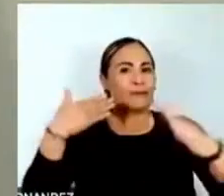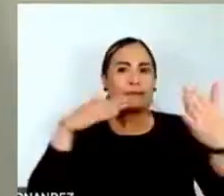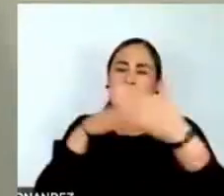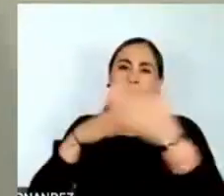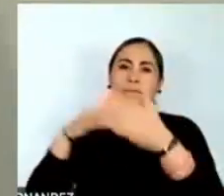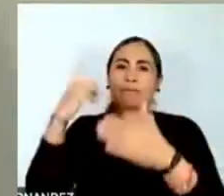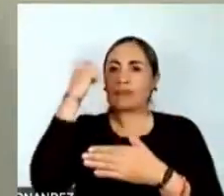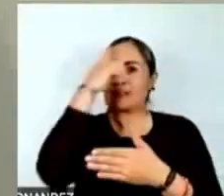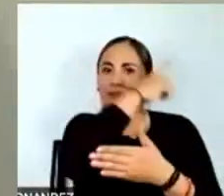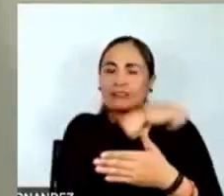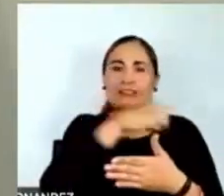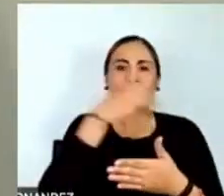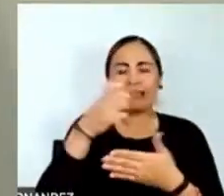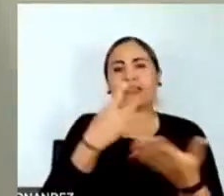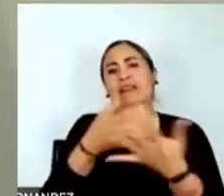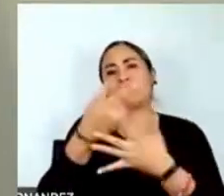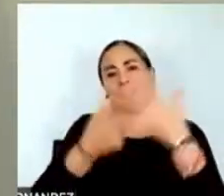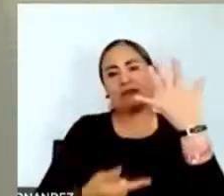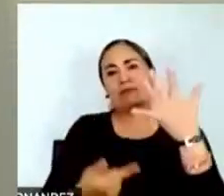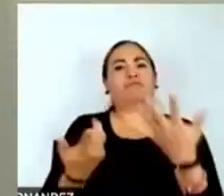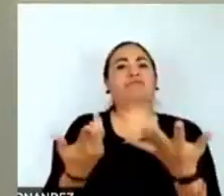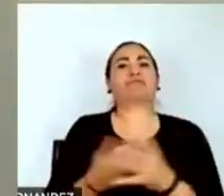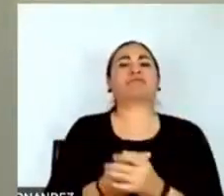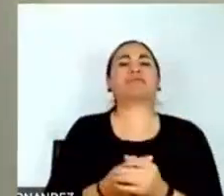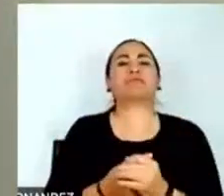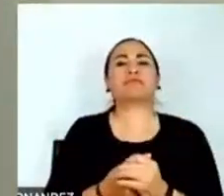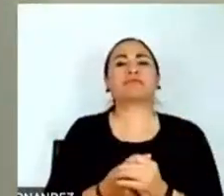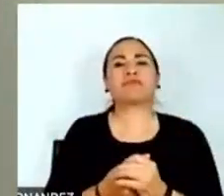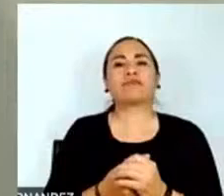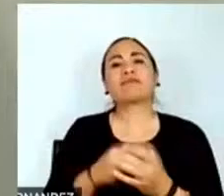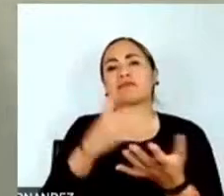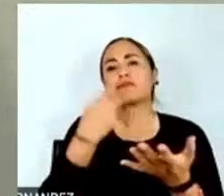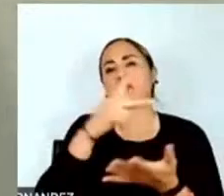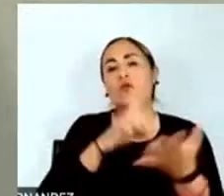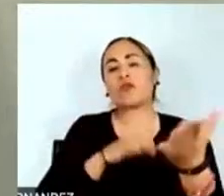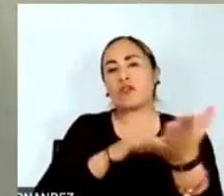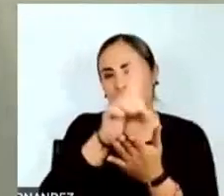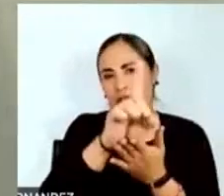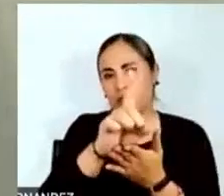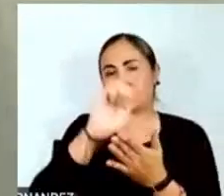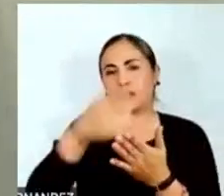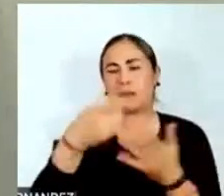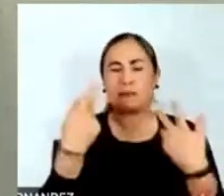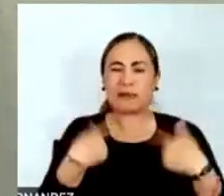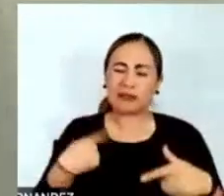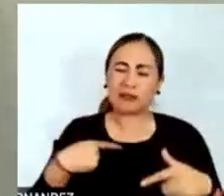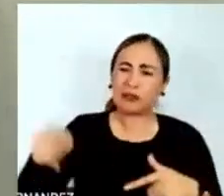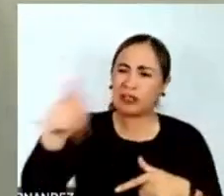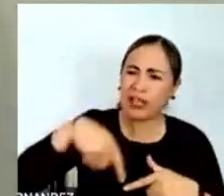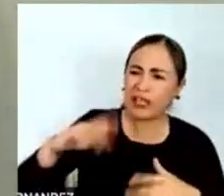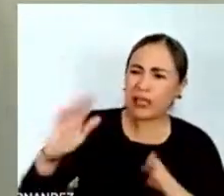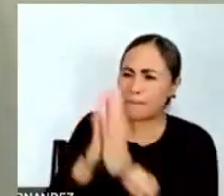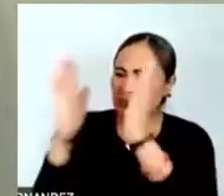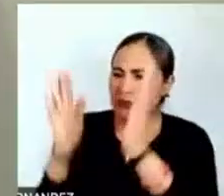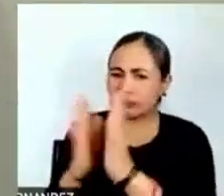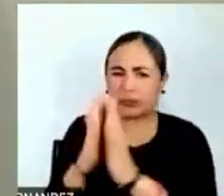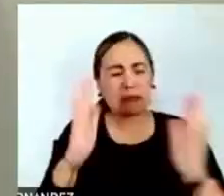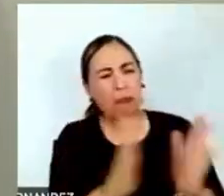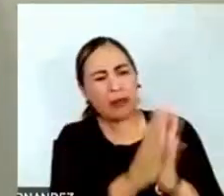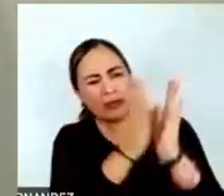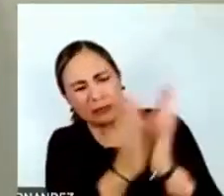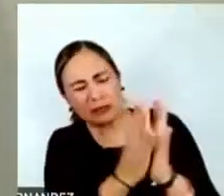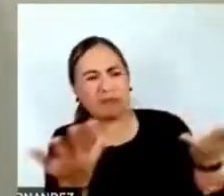Derecho. El desencanto de los ciudadanos con las democracias contemporáneas, los